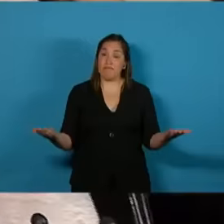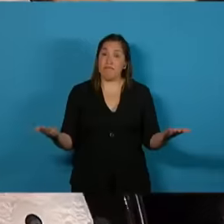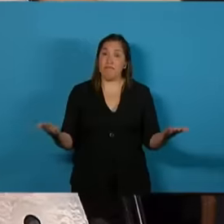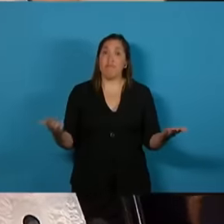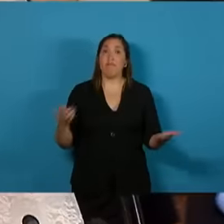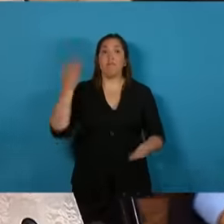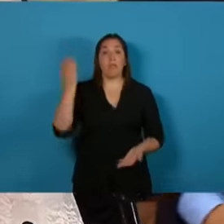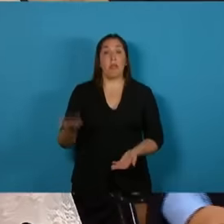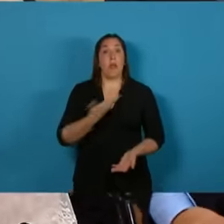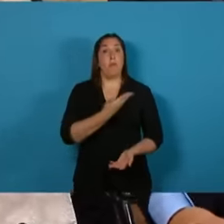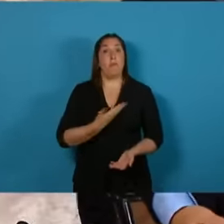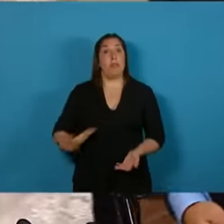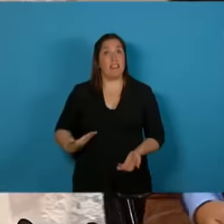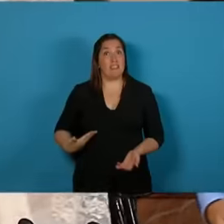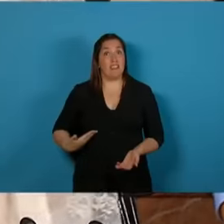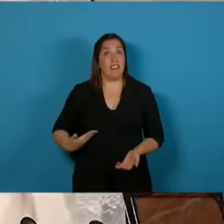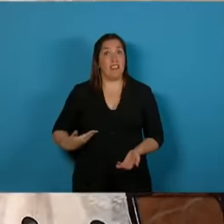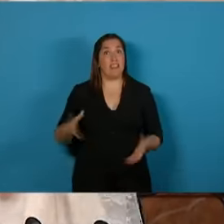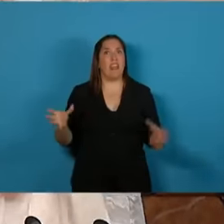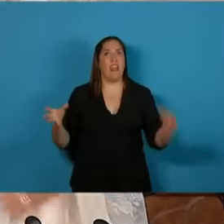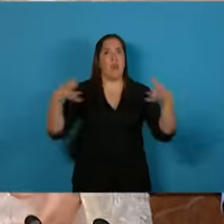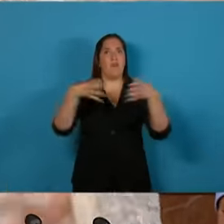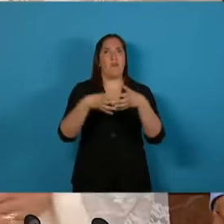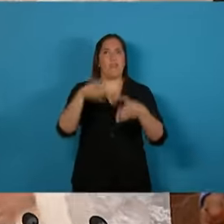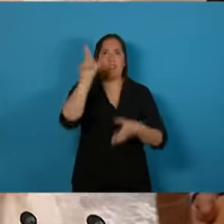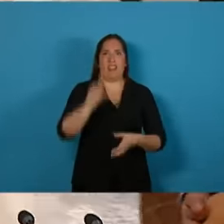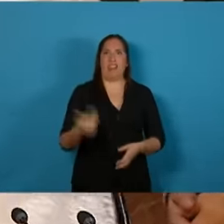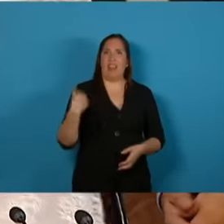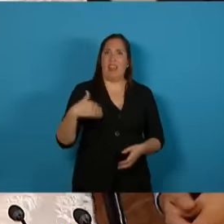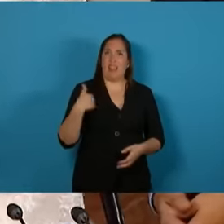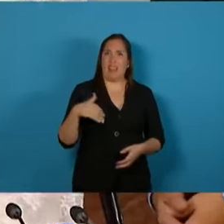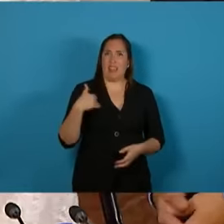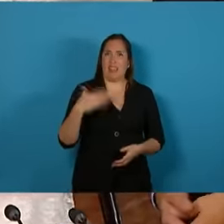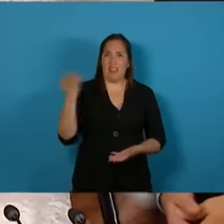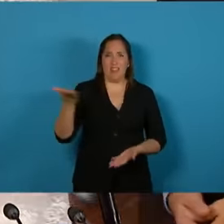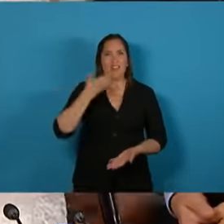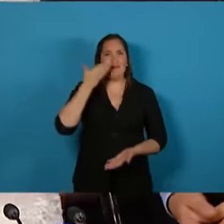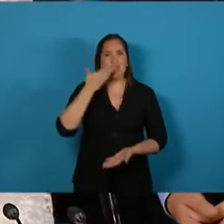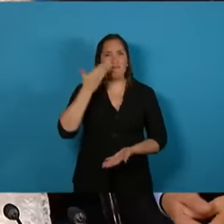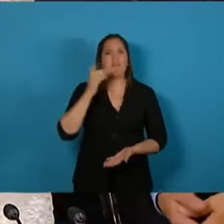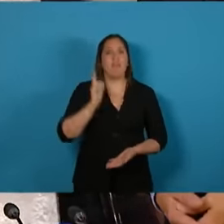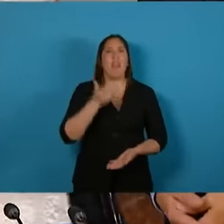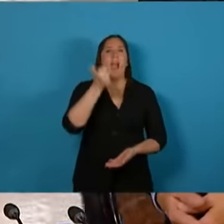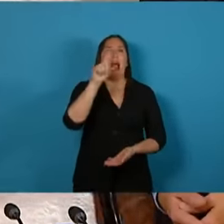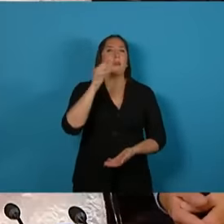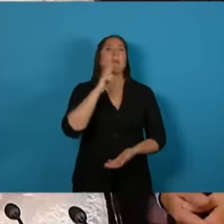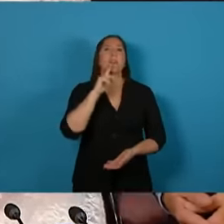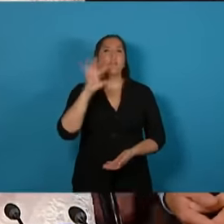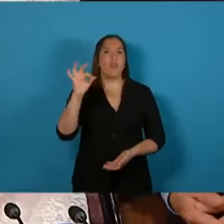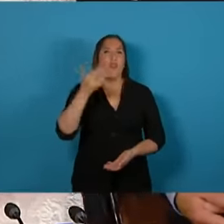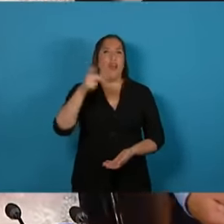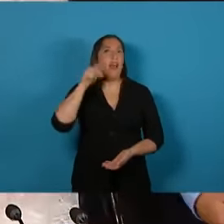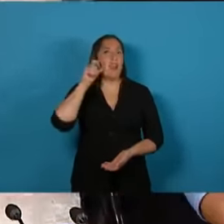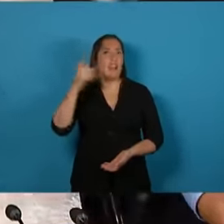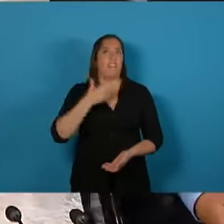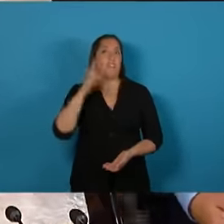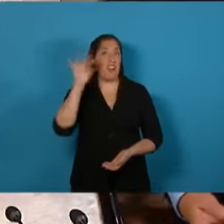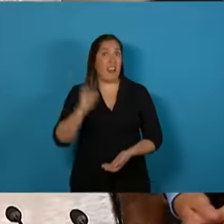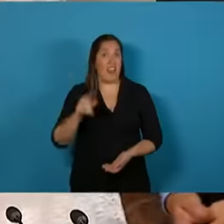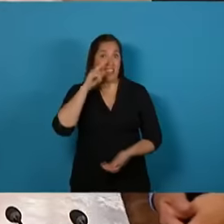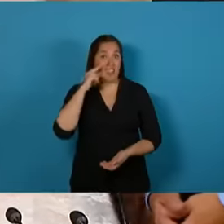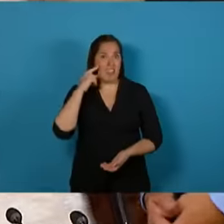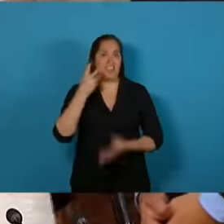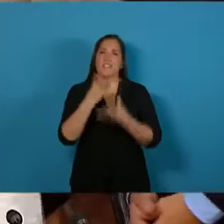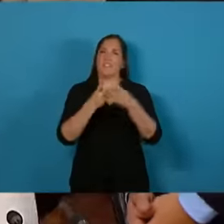El señor presidente de la Unidad de los Argentinos, doctor Alberto Ángel Fernández, damos por concluido el presente